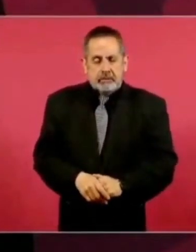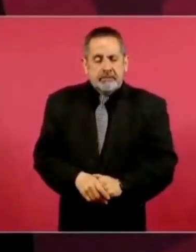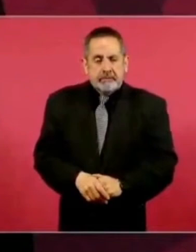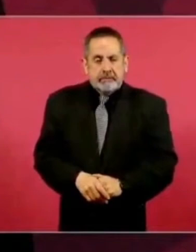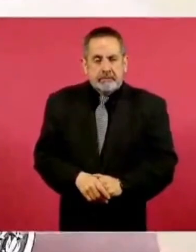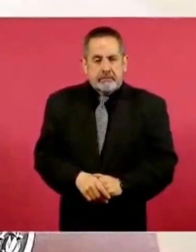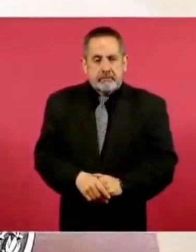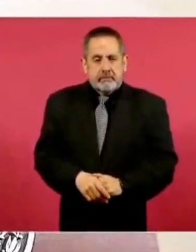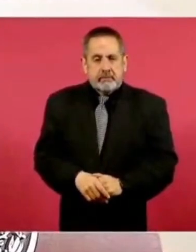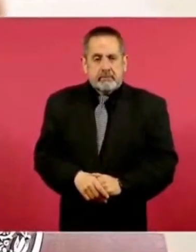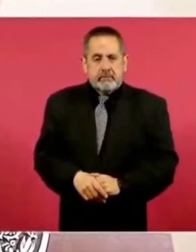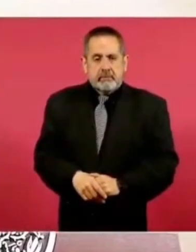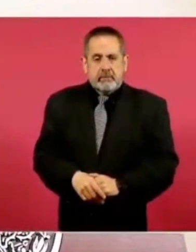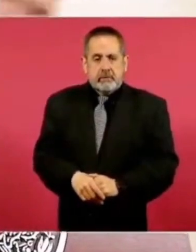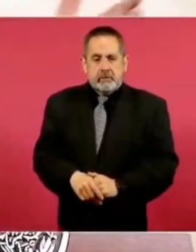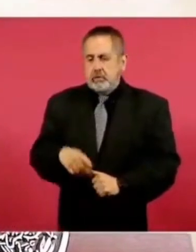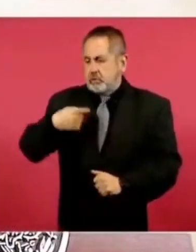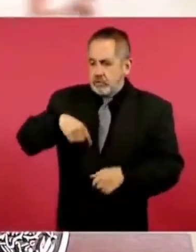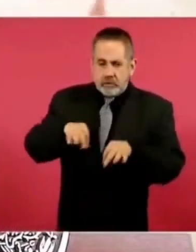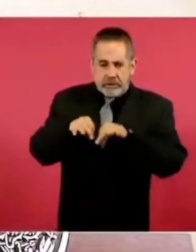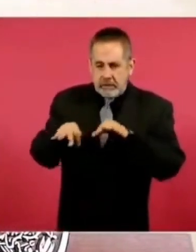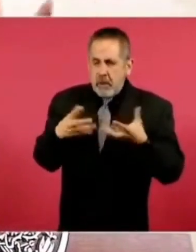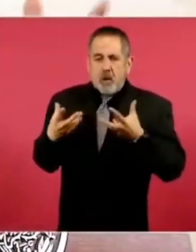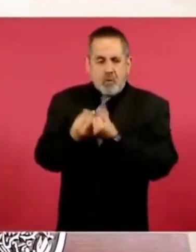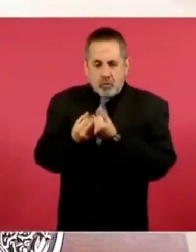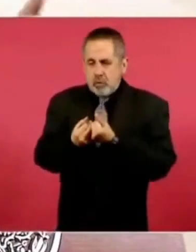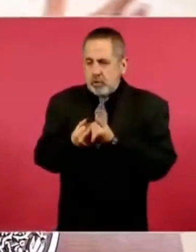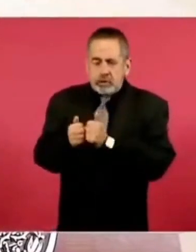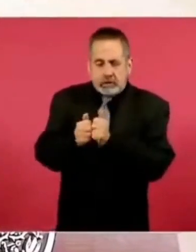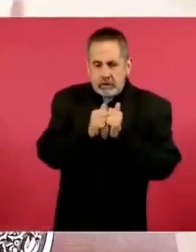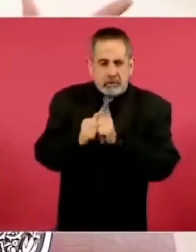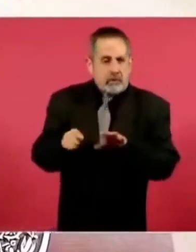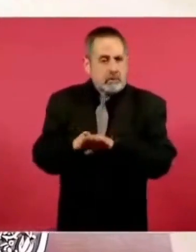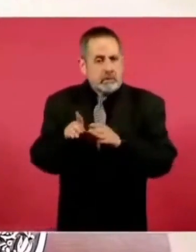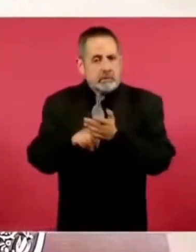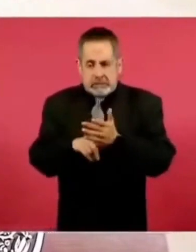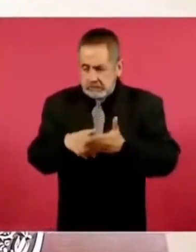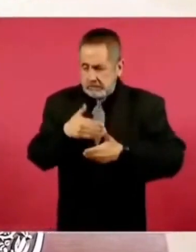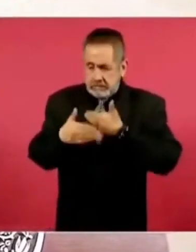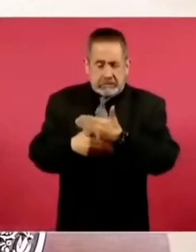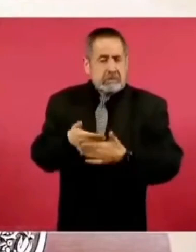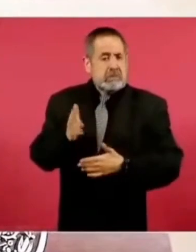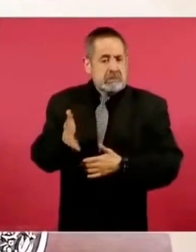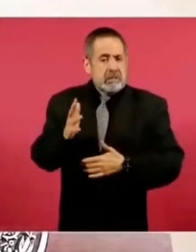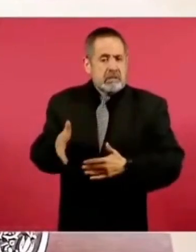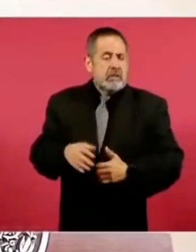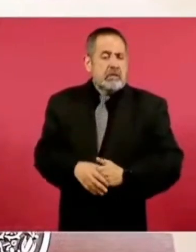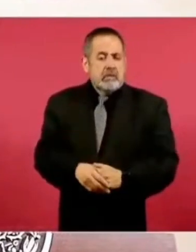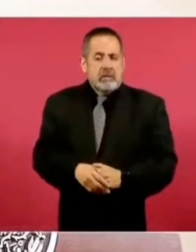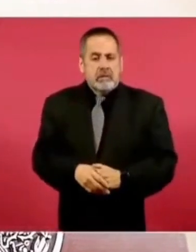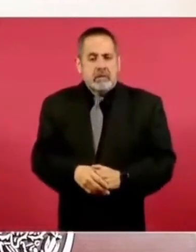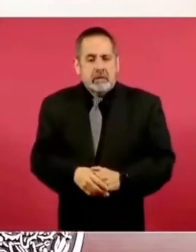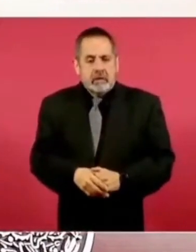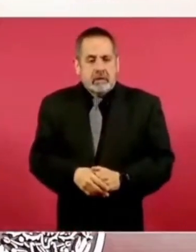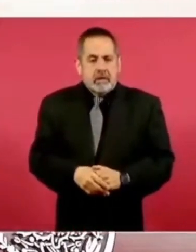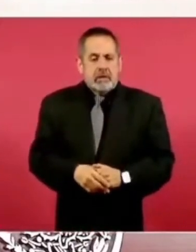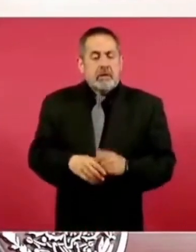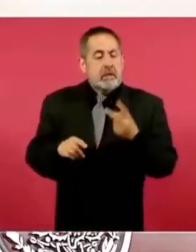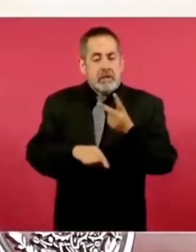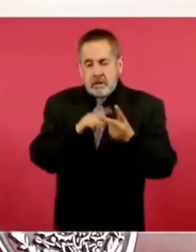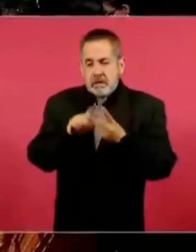que podamos trabajar juntos, y ya lo estamos haciendo. Y luego la